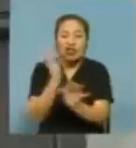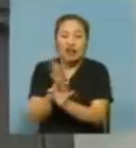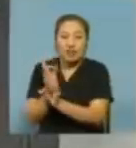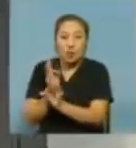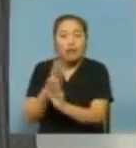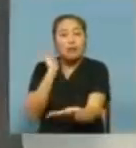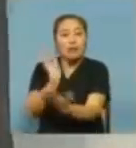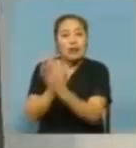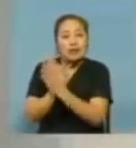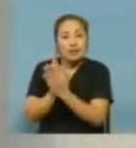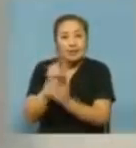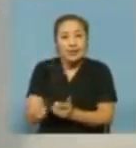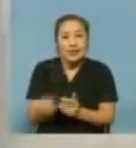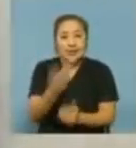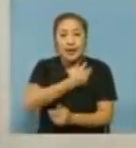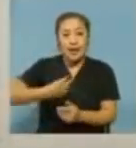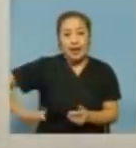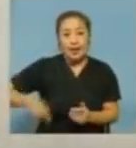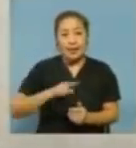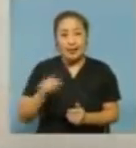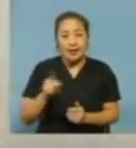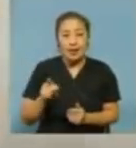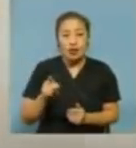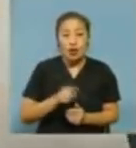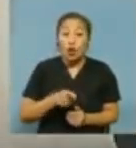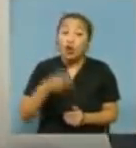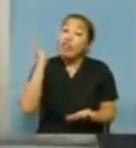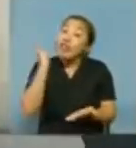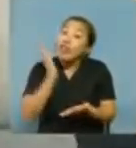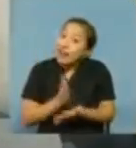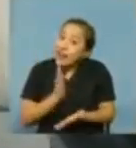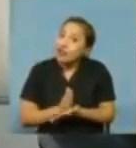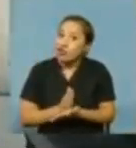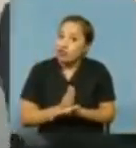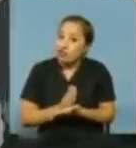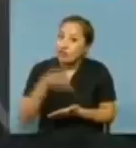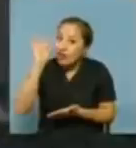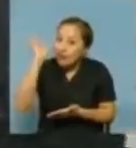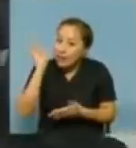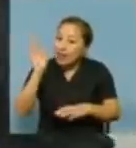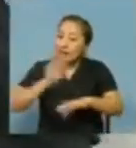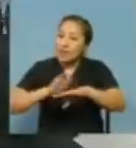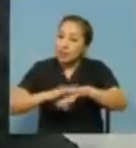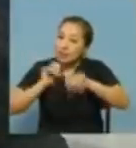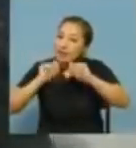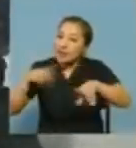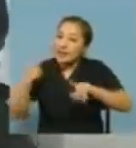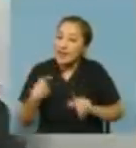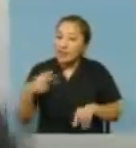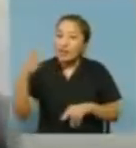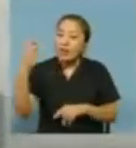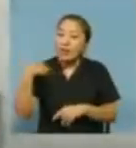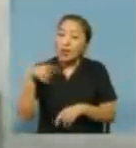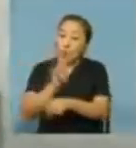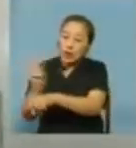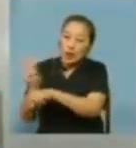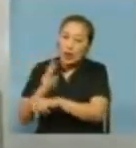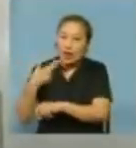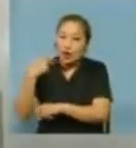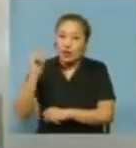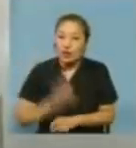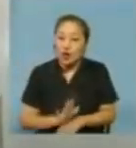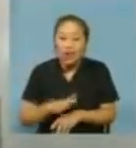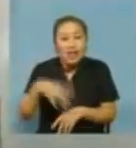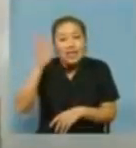tenemos que exigir es que el Estado, en tanto garante de los derechos de los ciudadanos, se haga cargo de custodiarnos, de cuidar a nuestros hijos